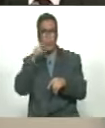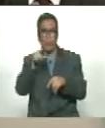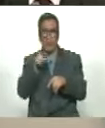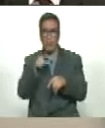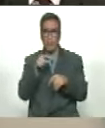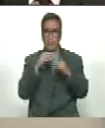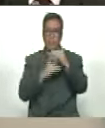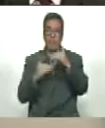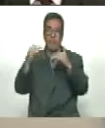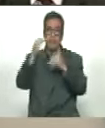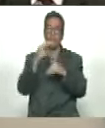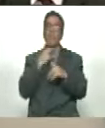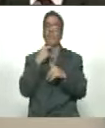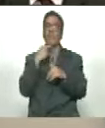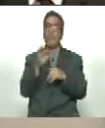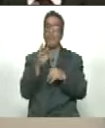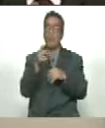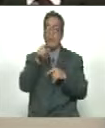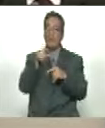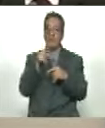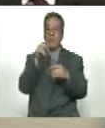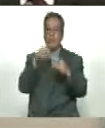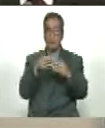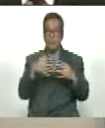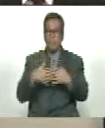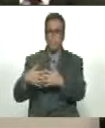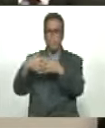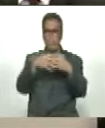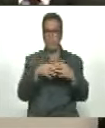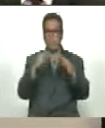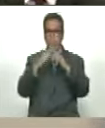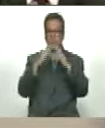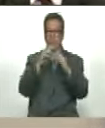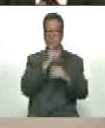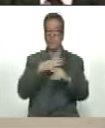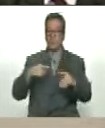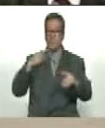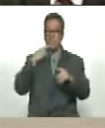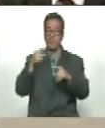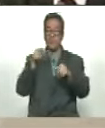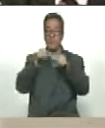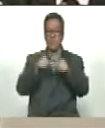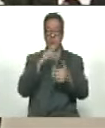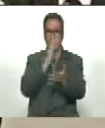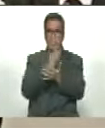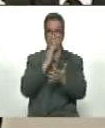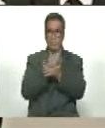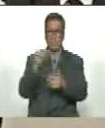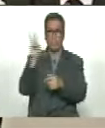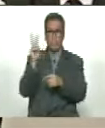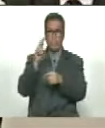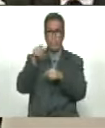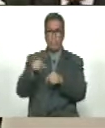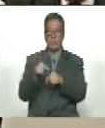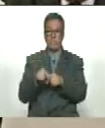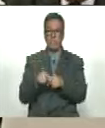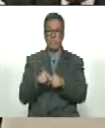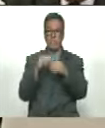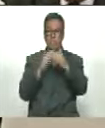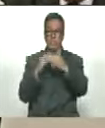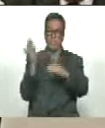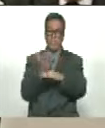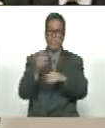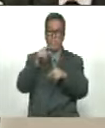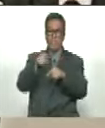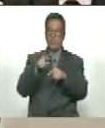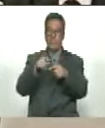pero los más altos voceros del Departamento de Estado y de la Casa Blanca amenazan permanentemente a Venezuela con la supresión